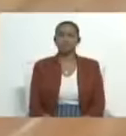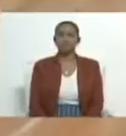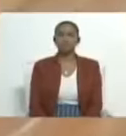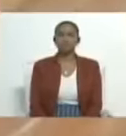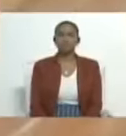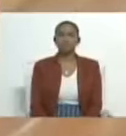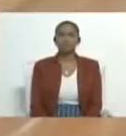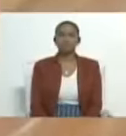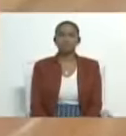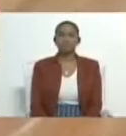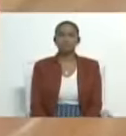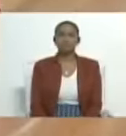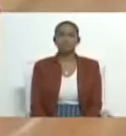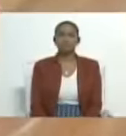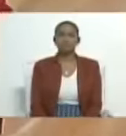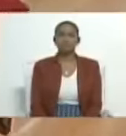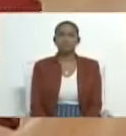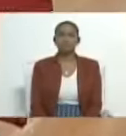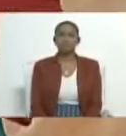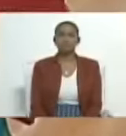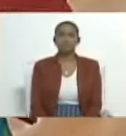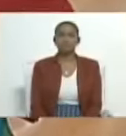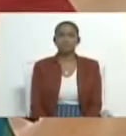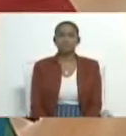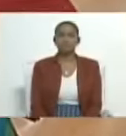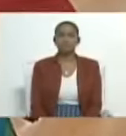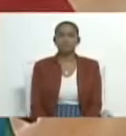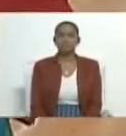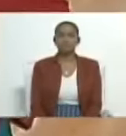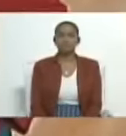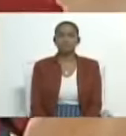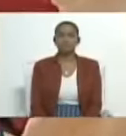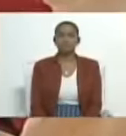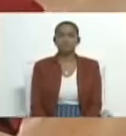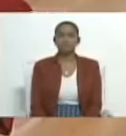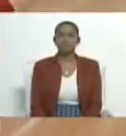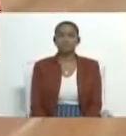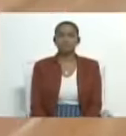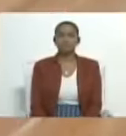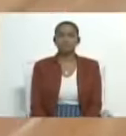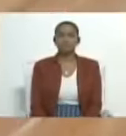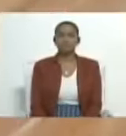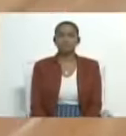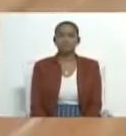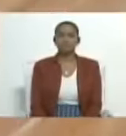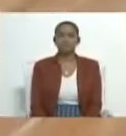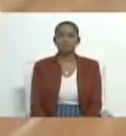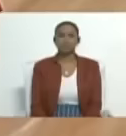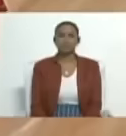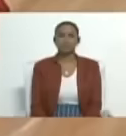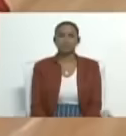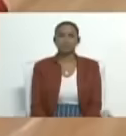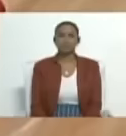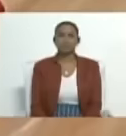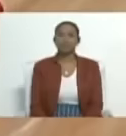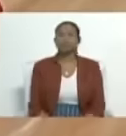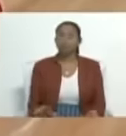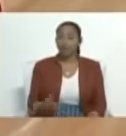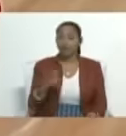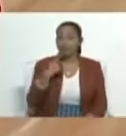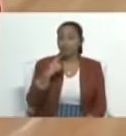que lo que dijo la presidenta del Consejo Municipal, ya dio la instrucción,